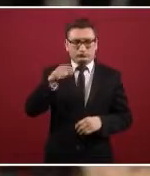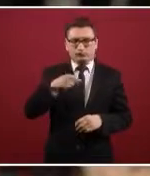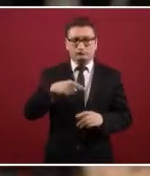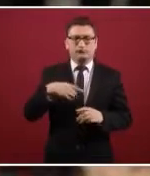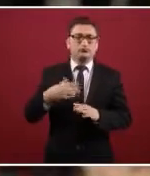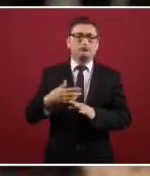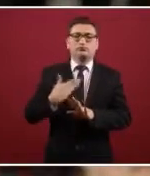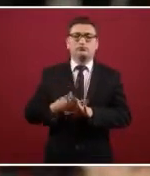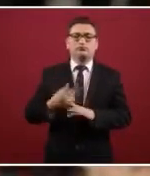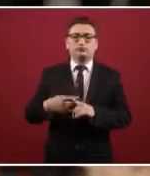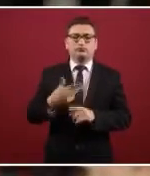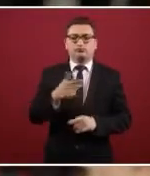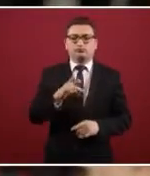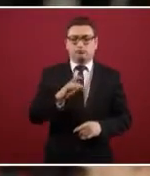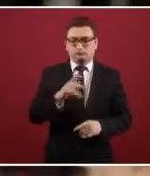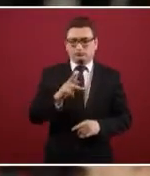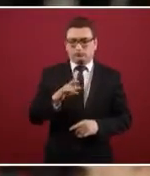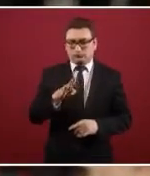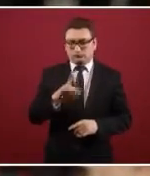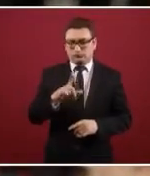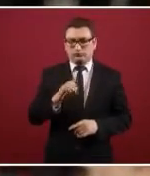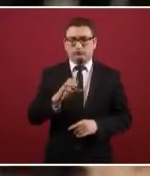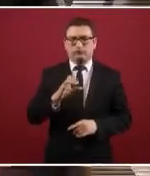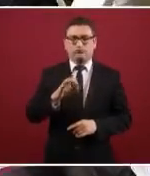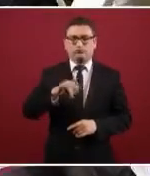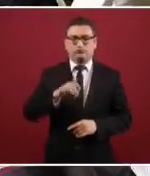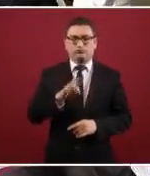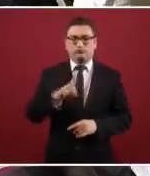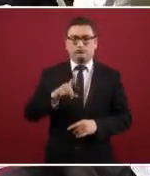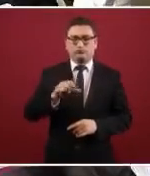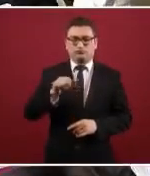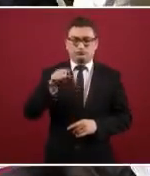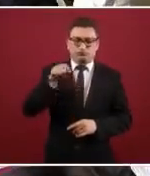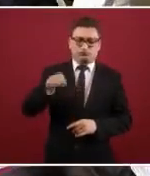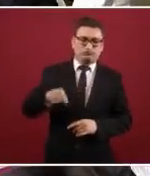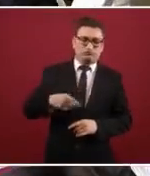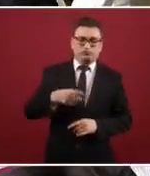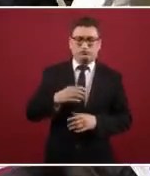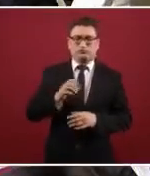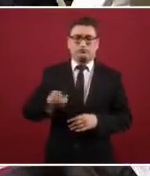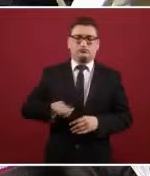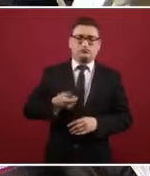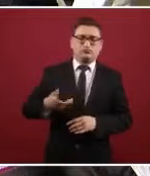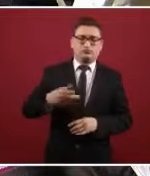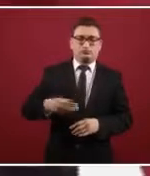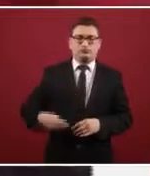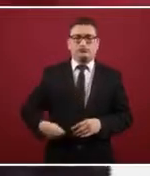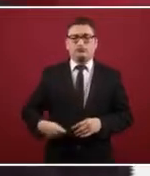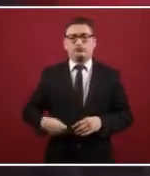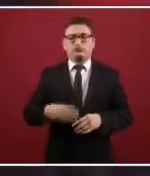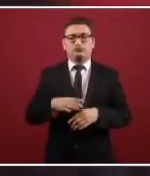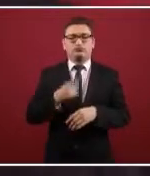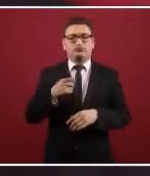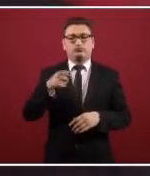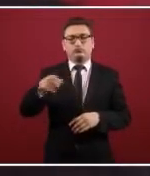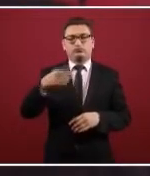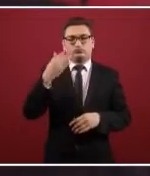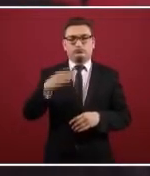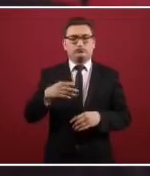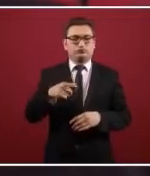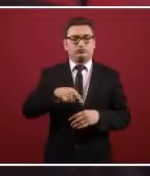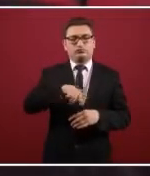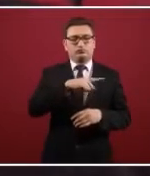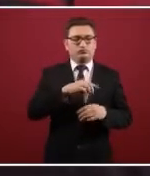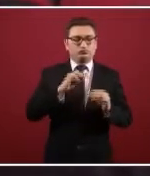contra Héctor Pablo Ojeda, imputado por vínculos con prestanombres de empresarios